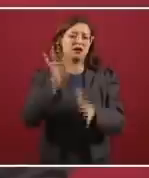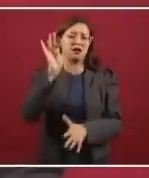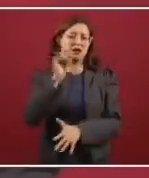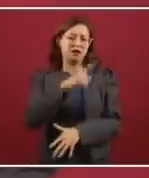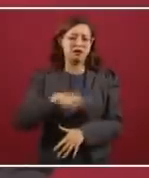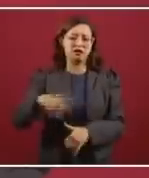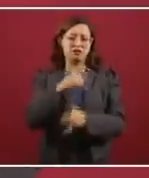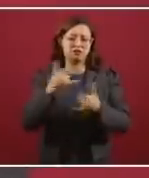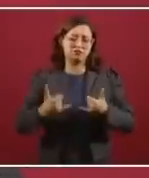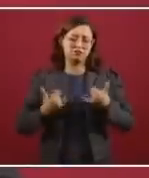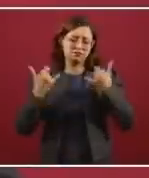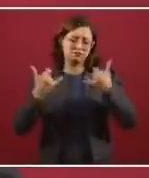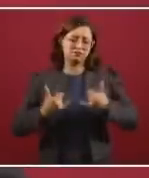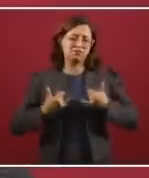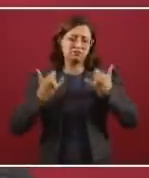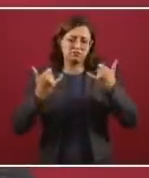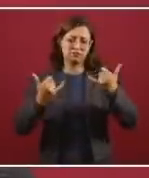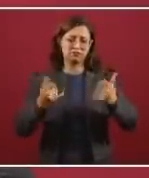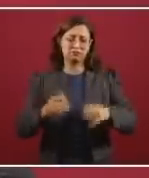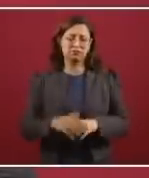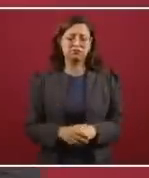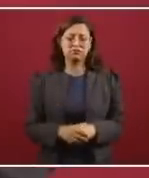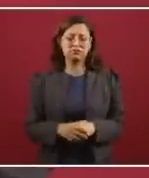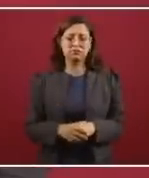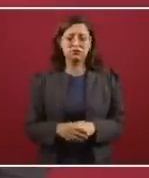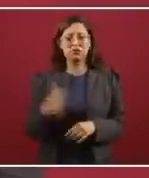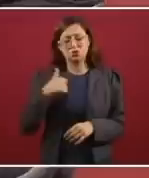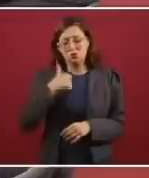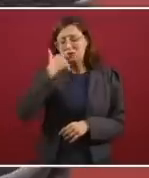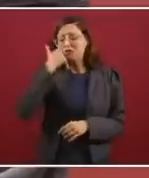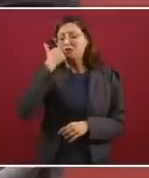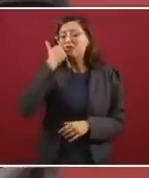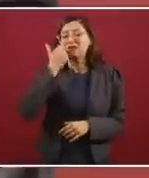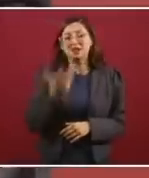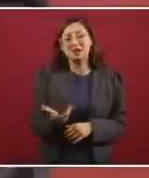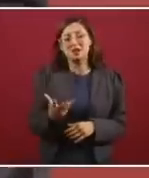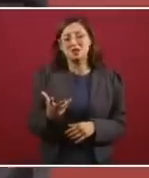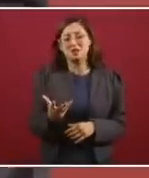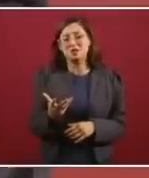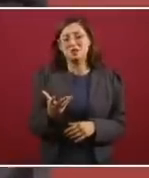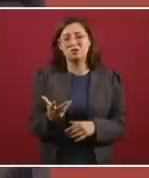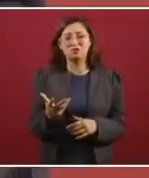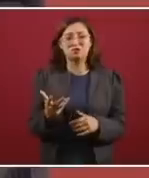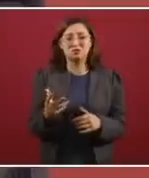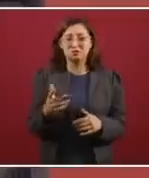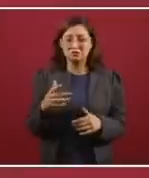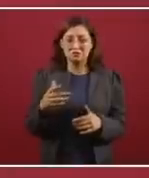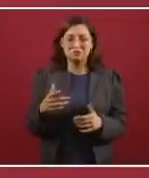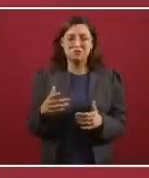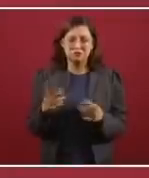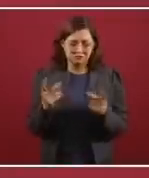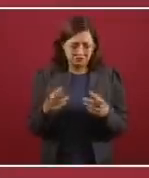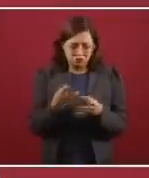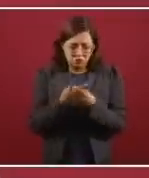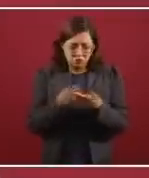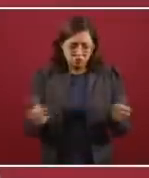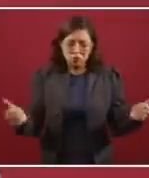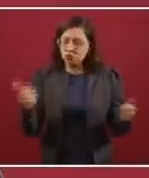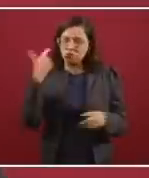encontraron a los jóvenes. Yo no quisiera que esto fuese eterno.